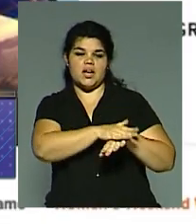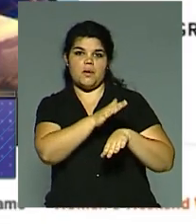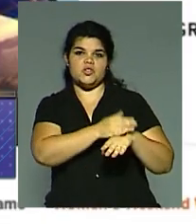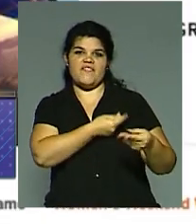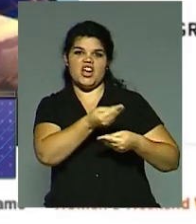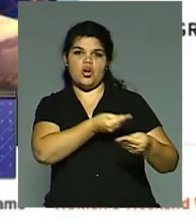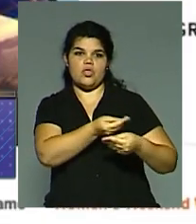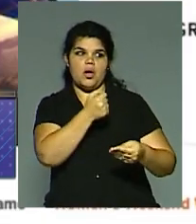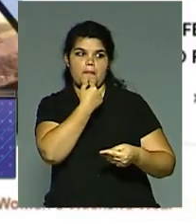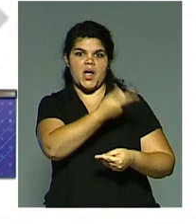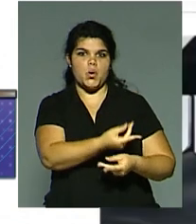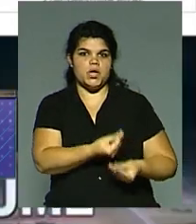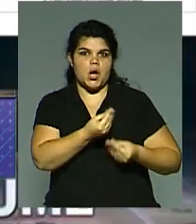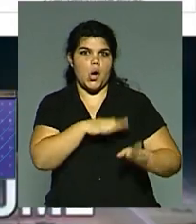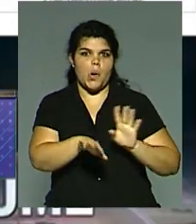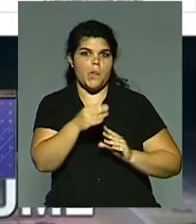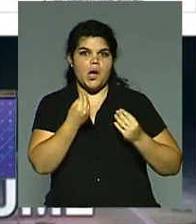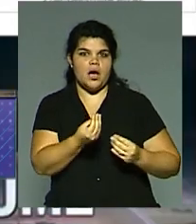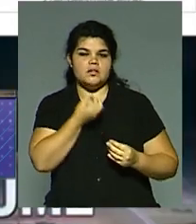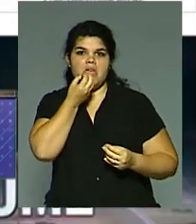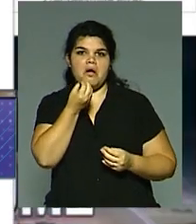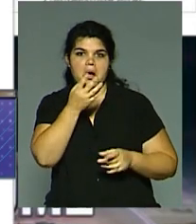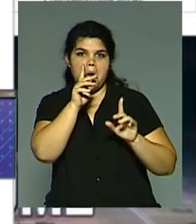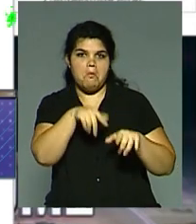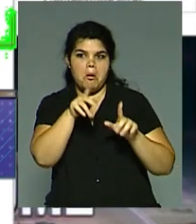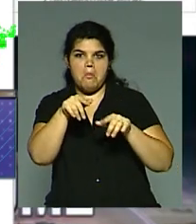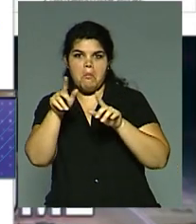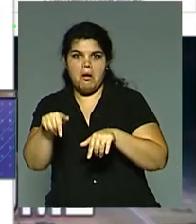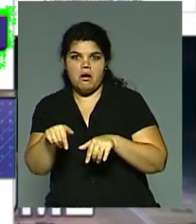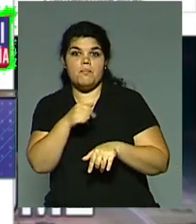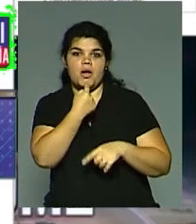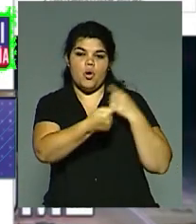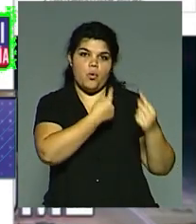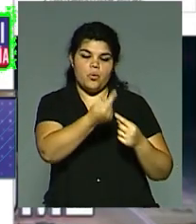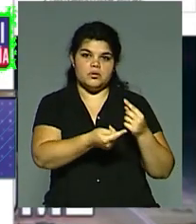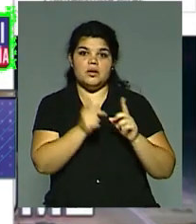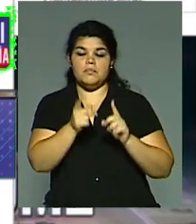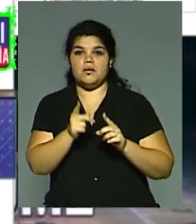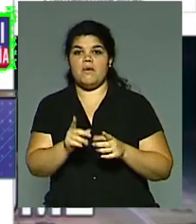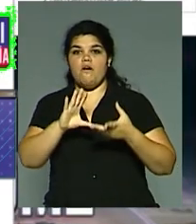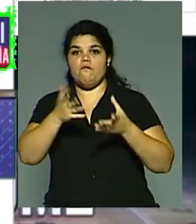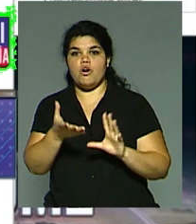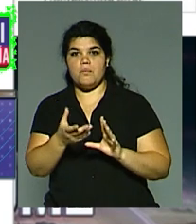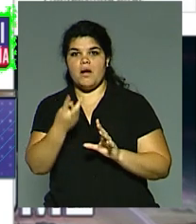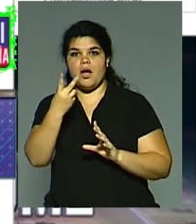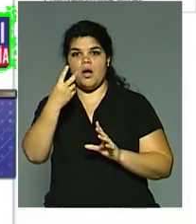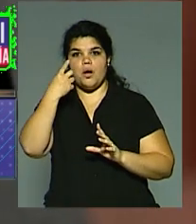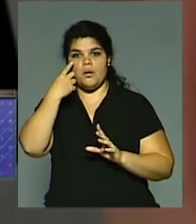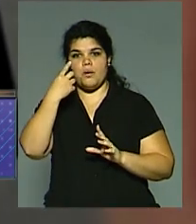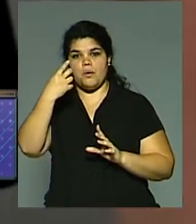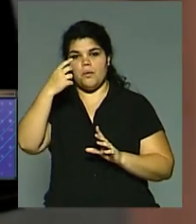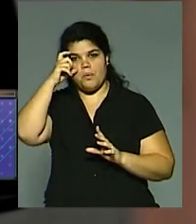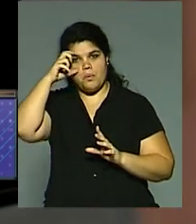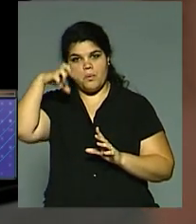sabía cómo hacer la declaración jurada, cómo esto, cómo el otro, cómo generar el BEP de pago, porque tenía un monto cuando